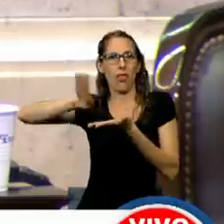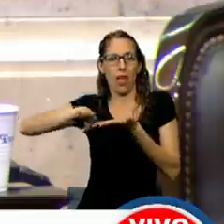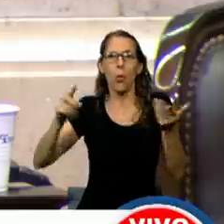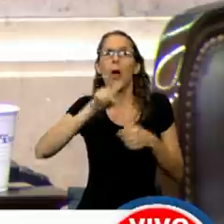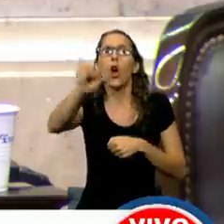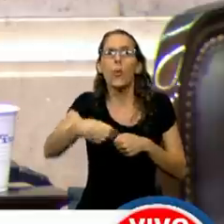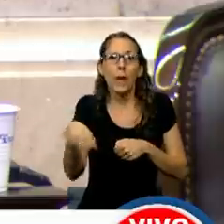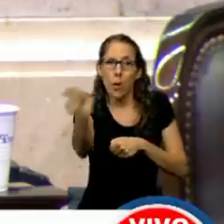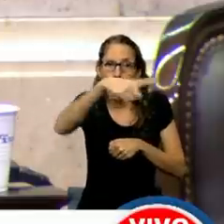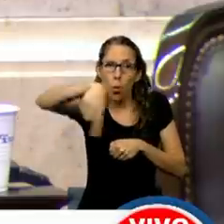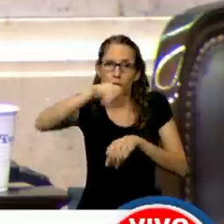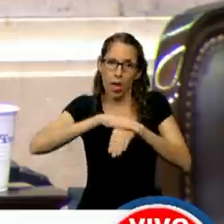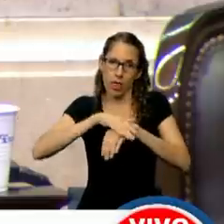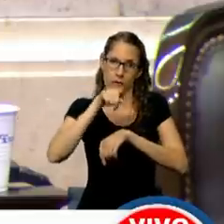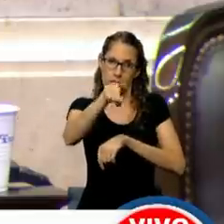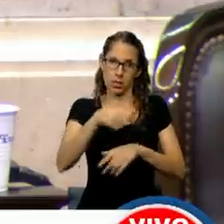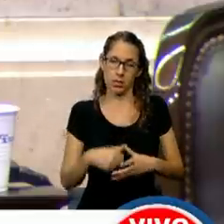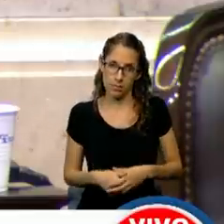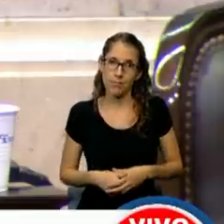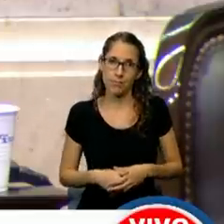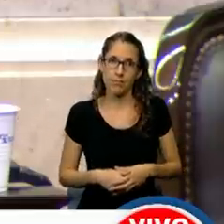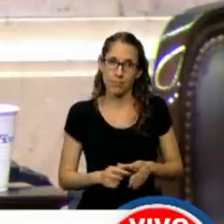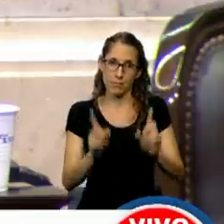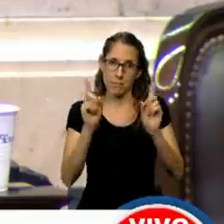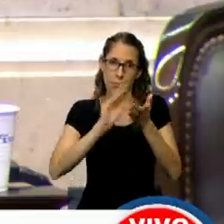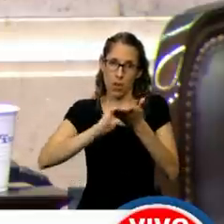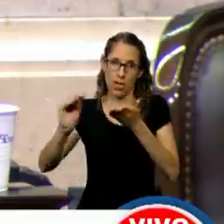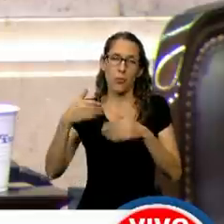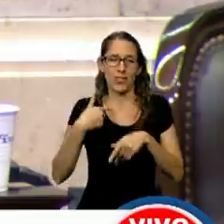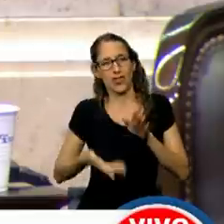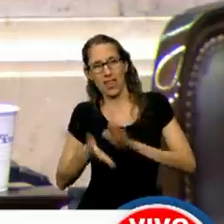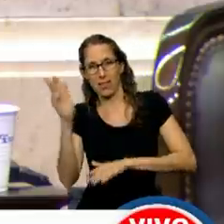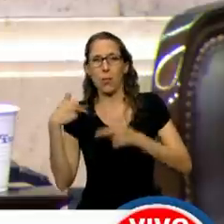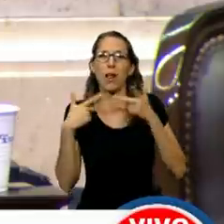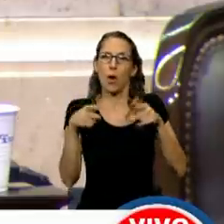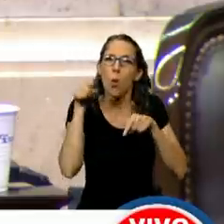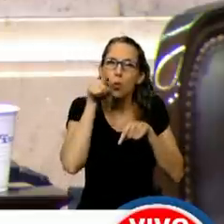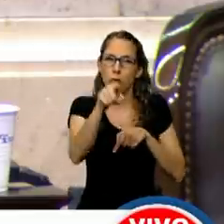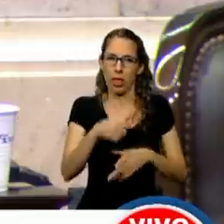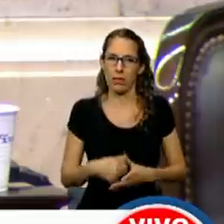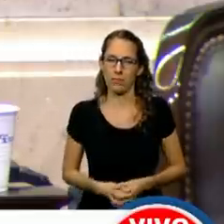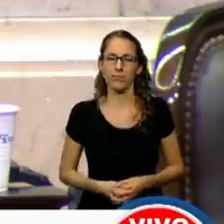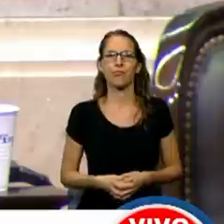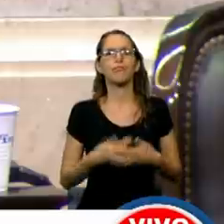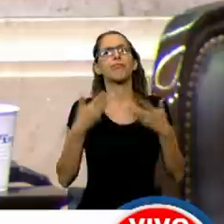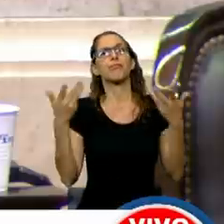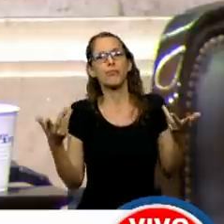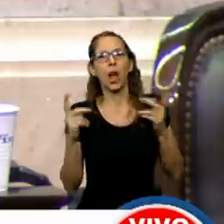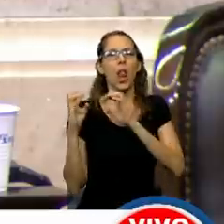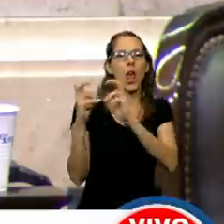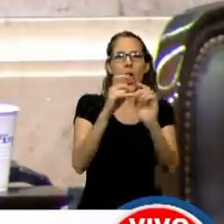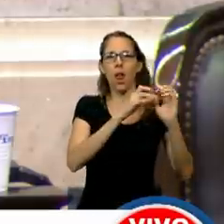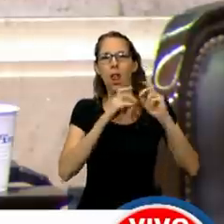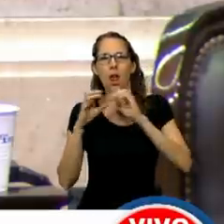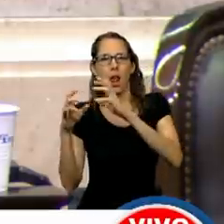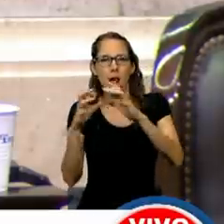ustedes muchachos como dice un diputado que se retiró y en ese contexto de discusiones que